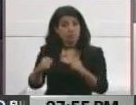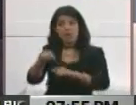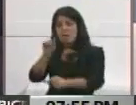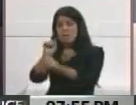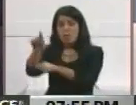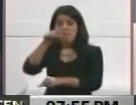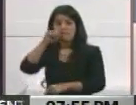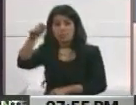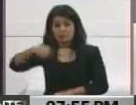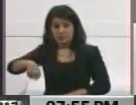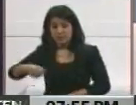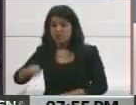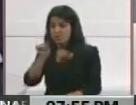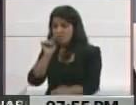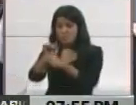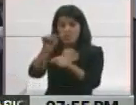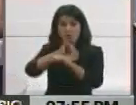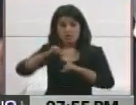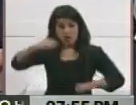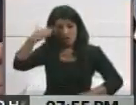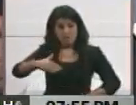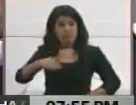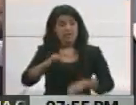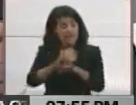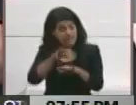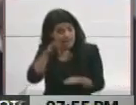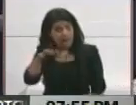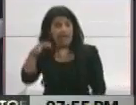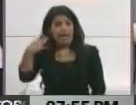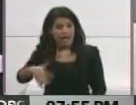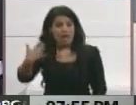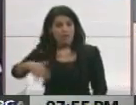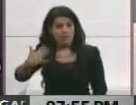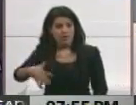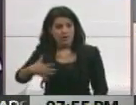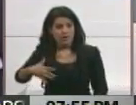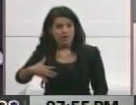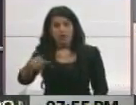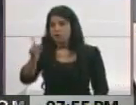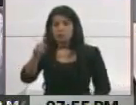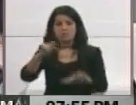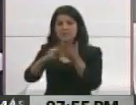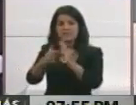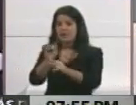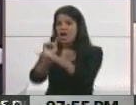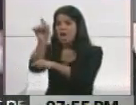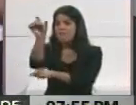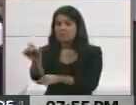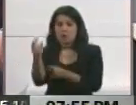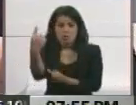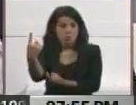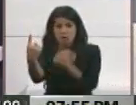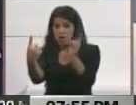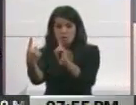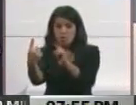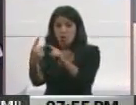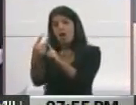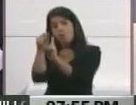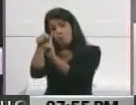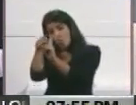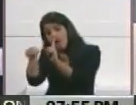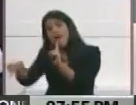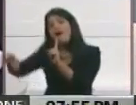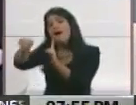bolivariana pero muy grave sin entender que estás ofendiendo a una familia entera a quien el artículo